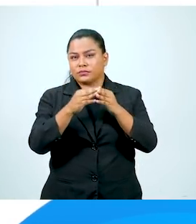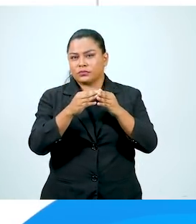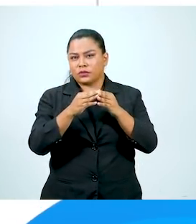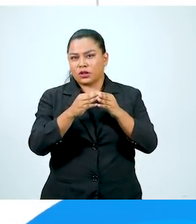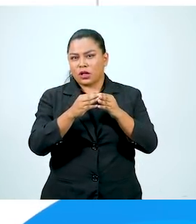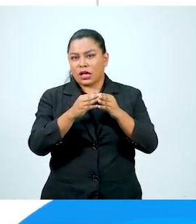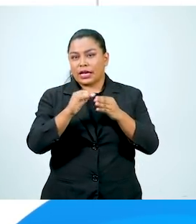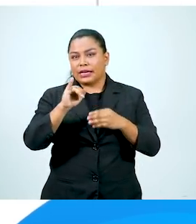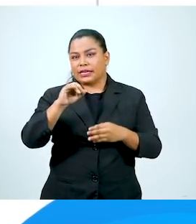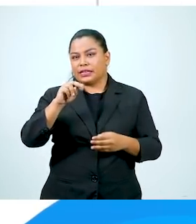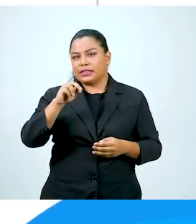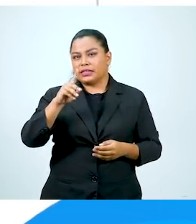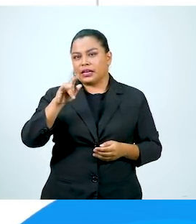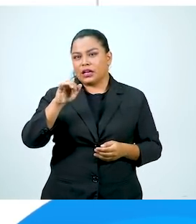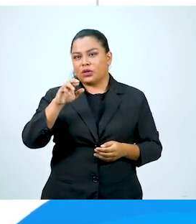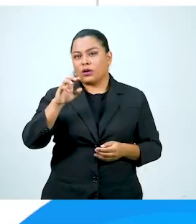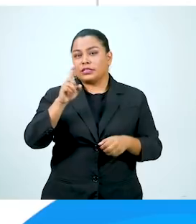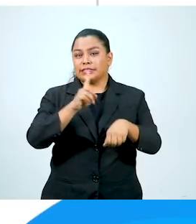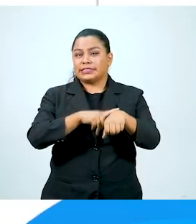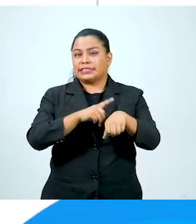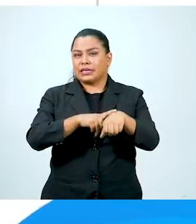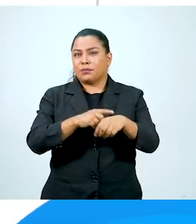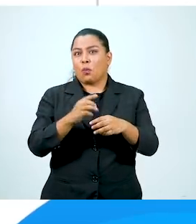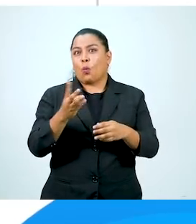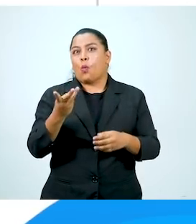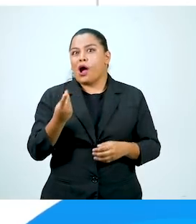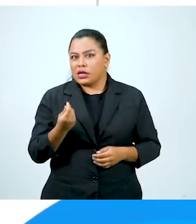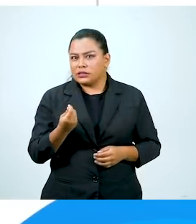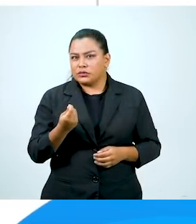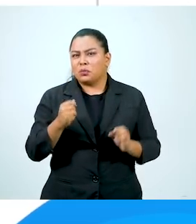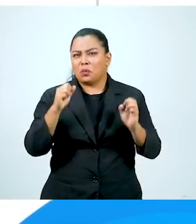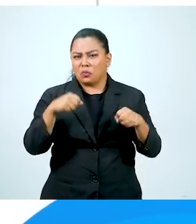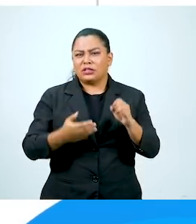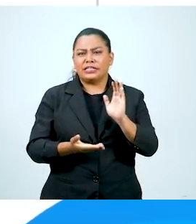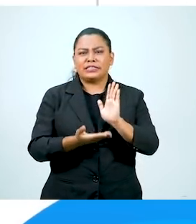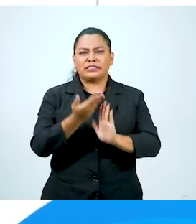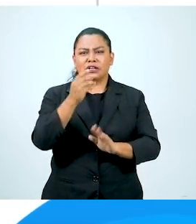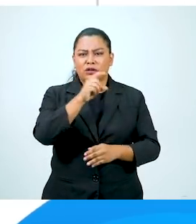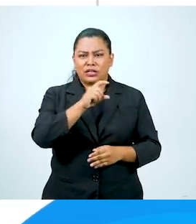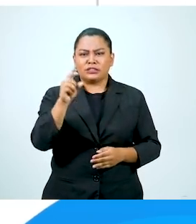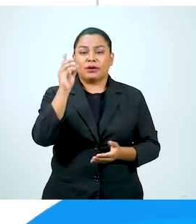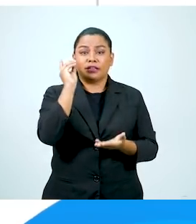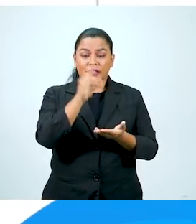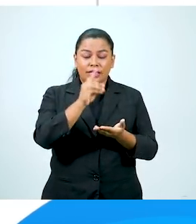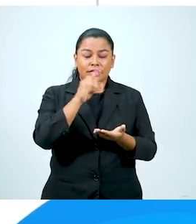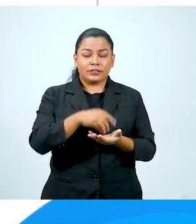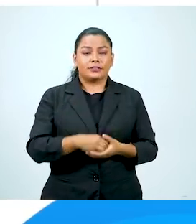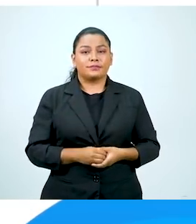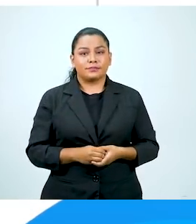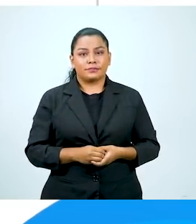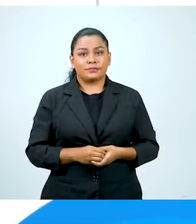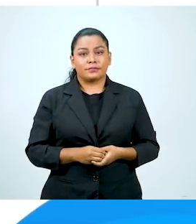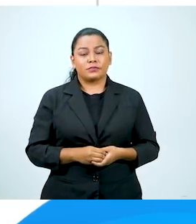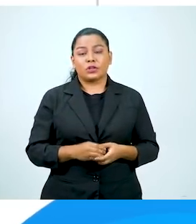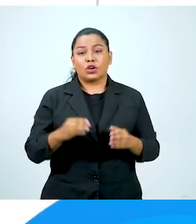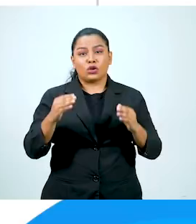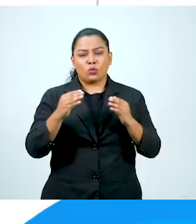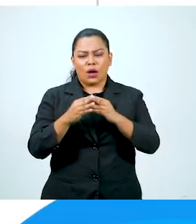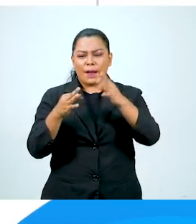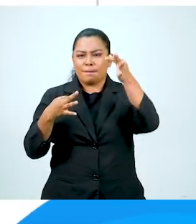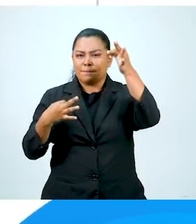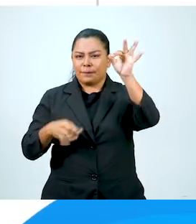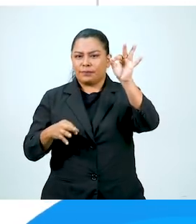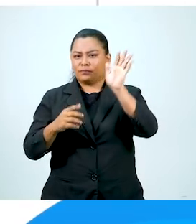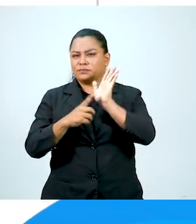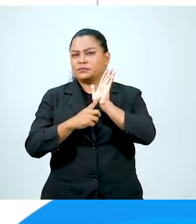también un indicador del tiempo estimado en horas clases para desarrollar la semana didáctica. En esta parte de